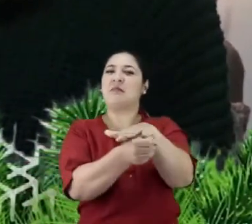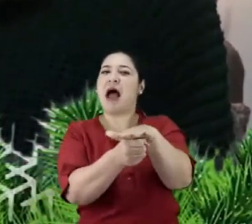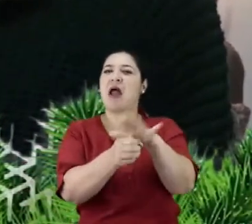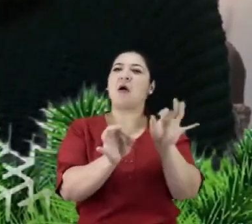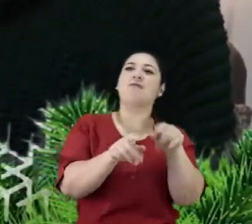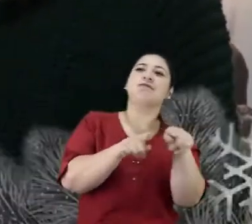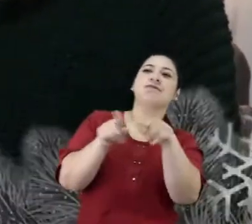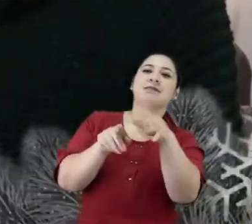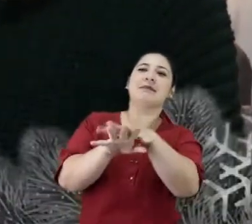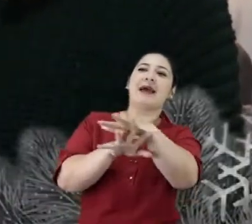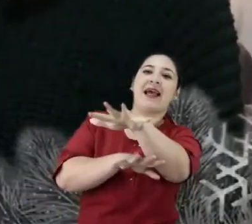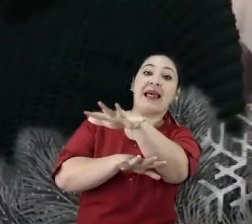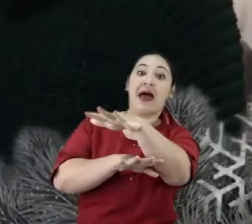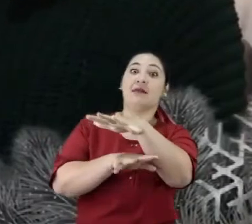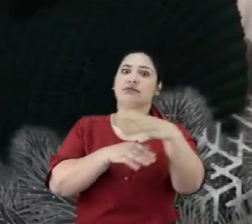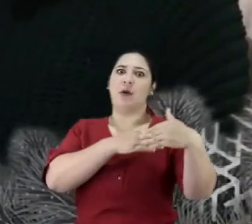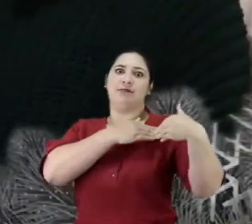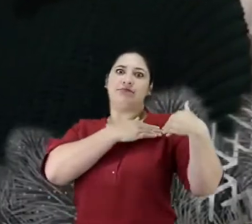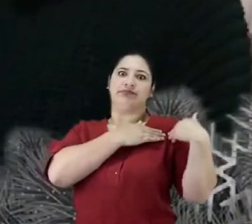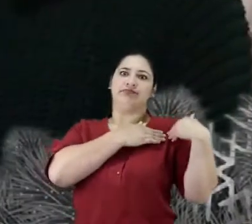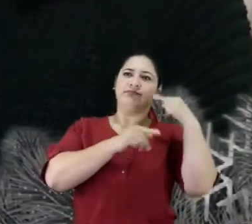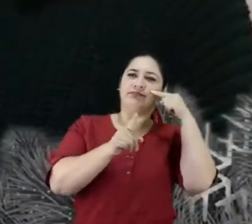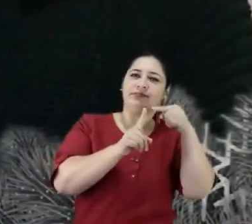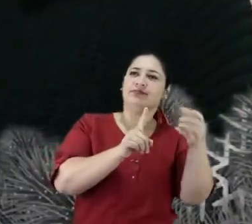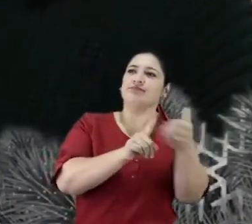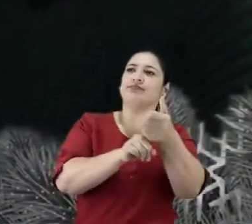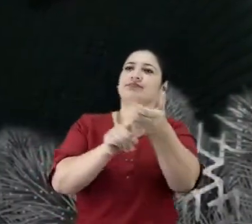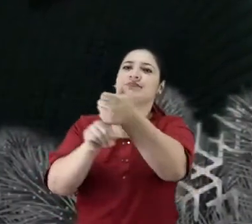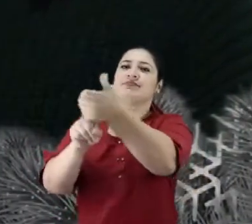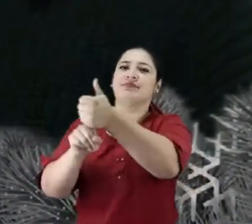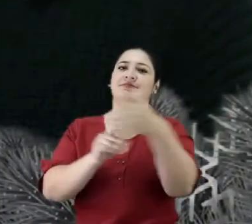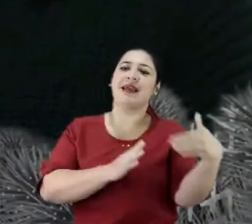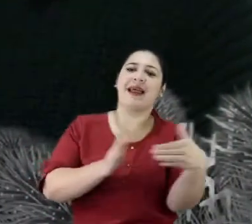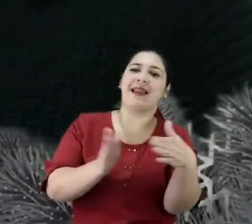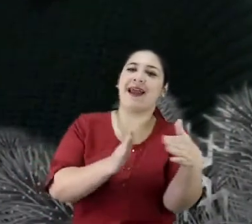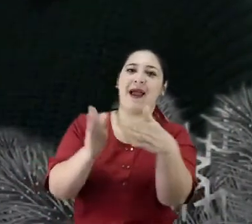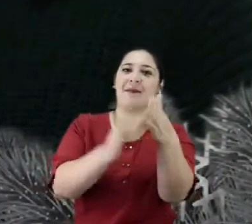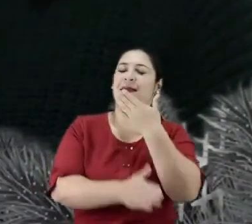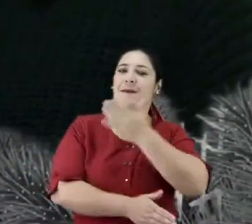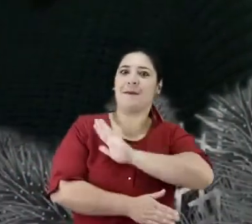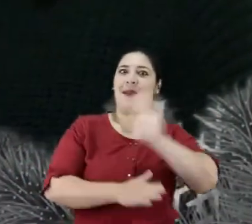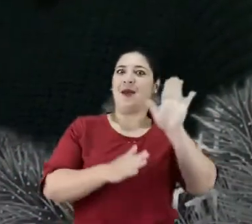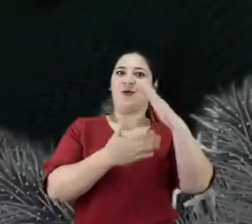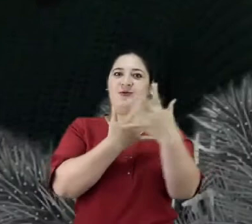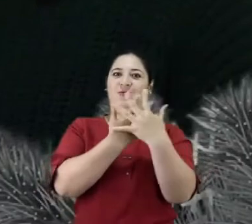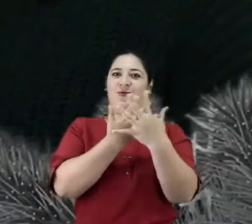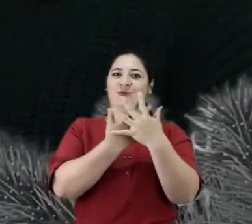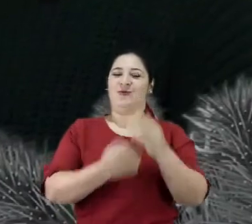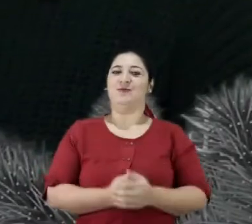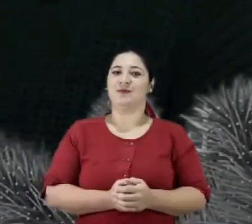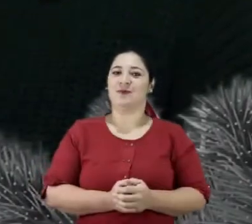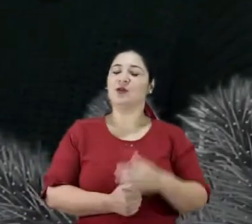un barrio, en una vereda, debemos asumir los retos que nos muestra el camino mejor para nuestro municipio.